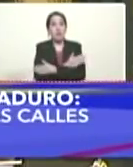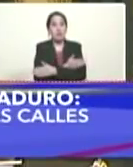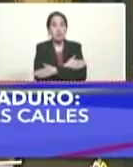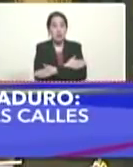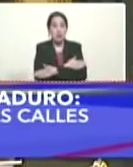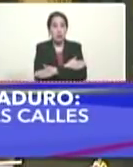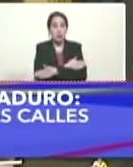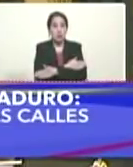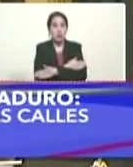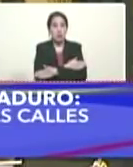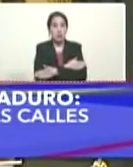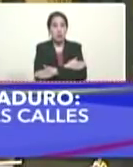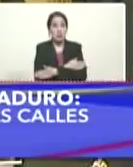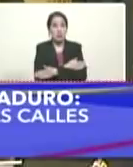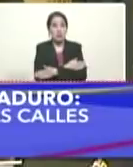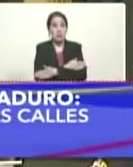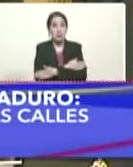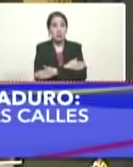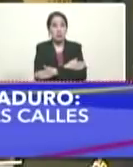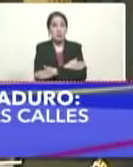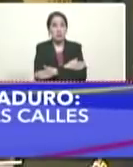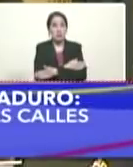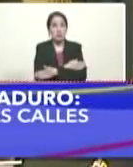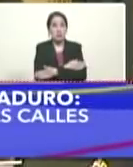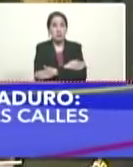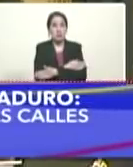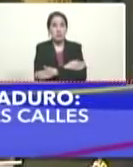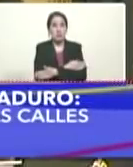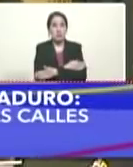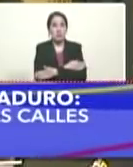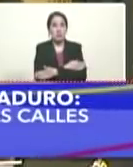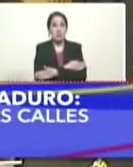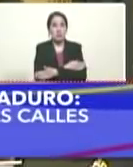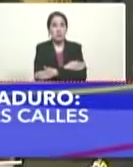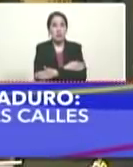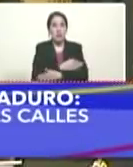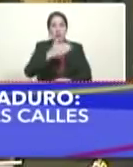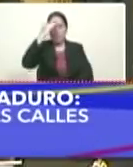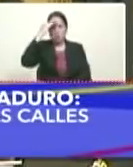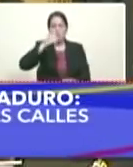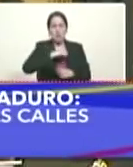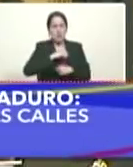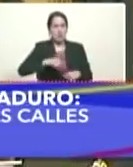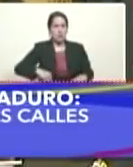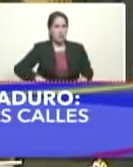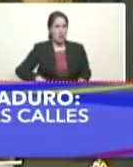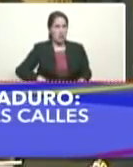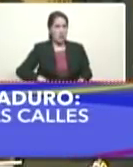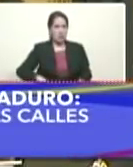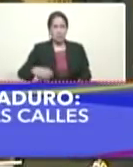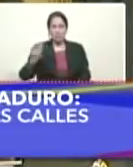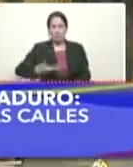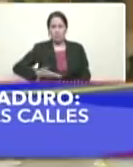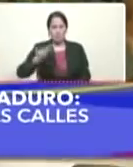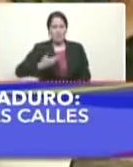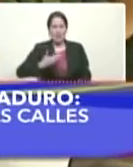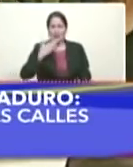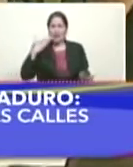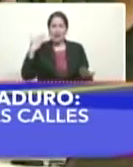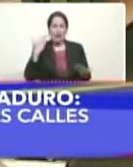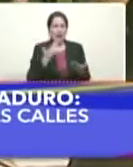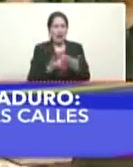a nuestra querida y heroica fuerza armada nacional bolivariana que conciencia republicana que